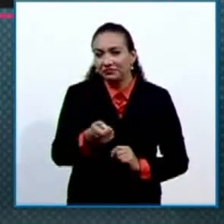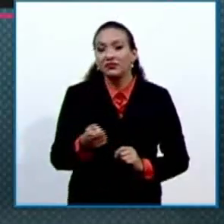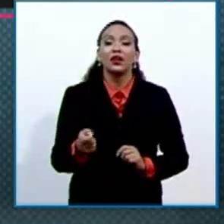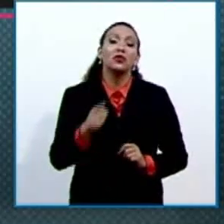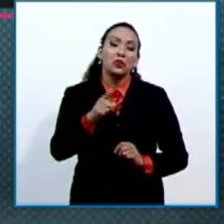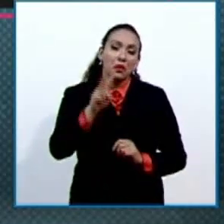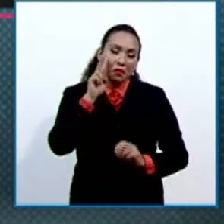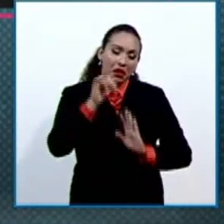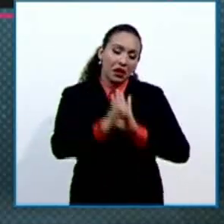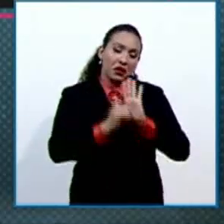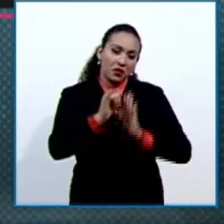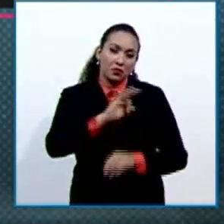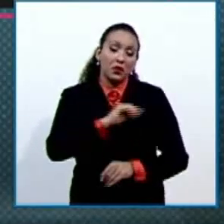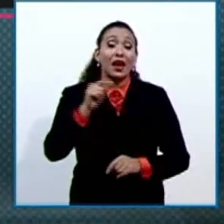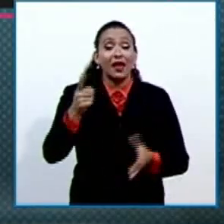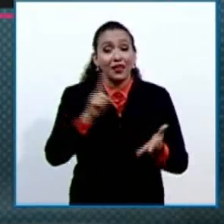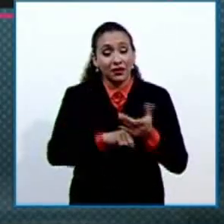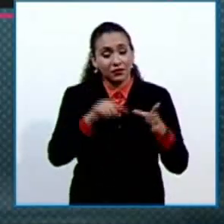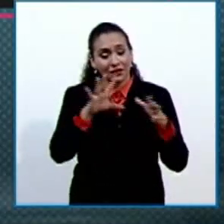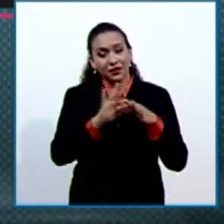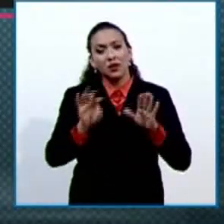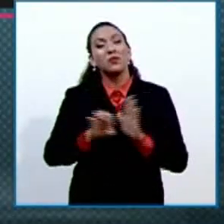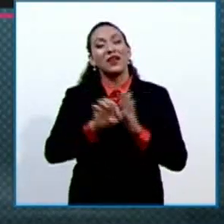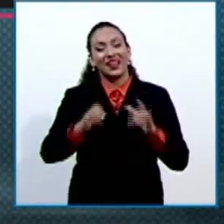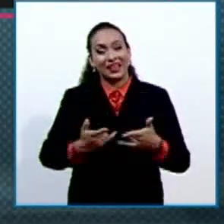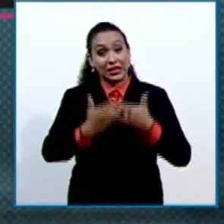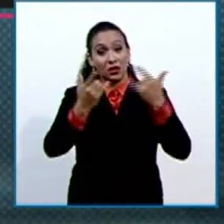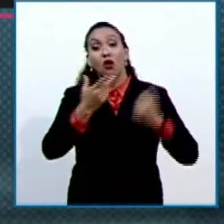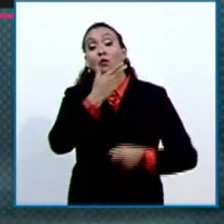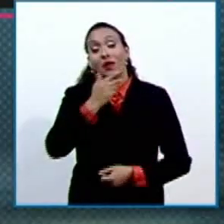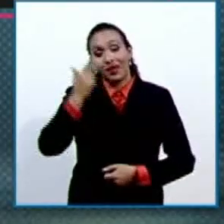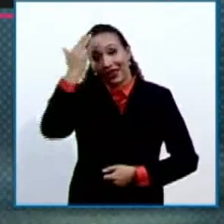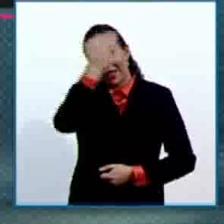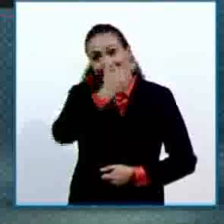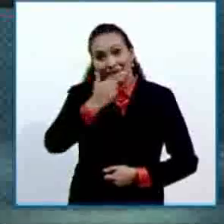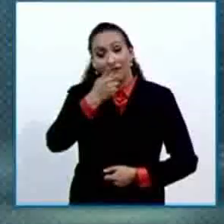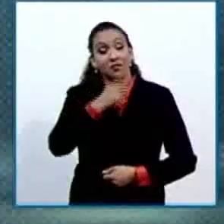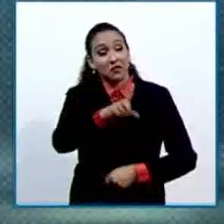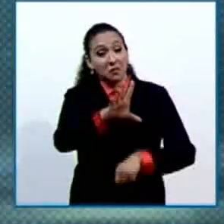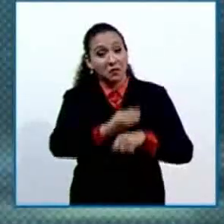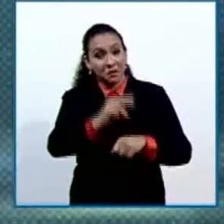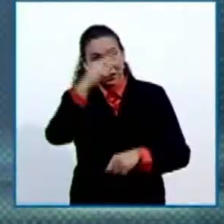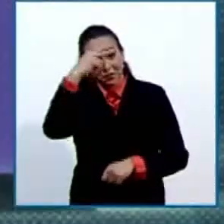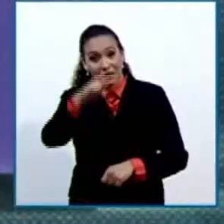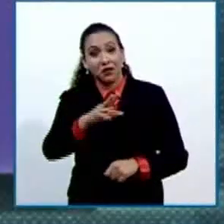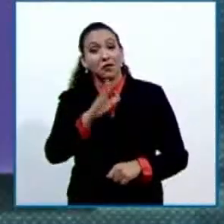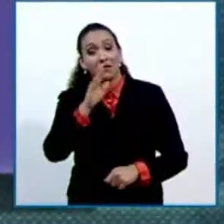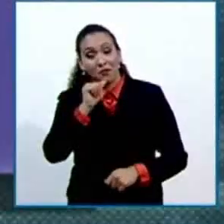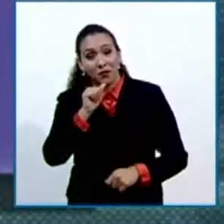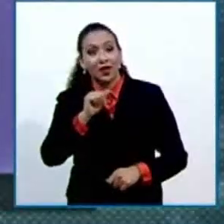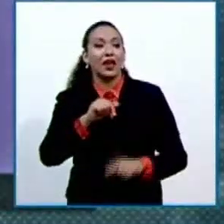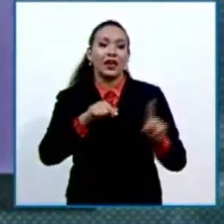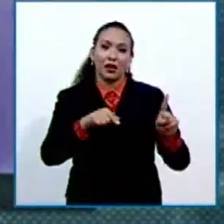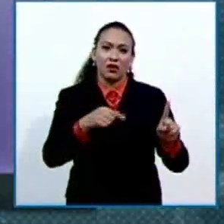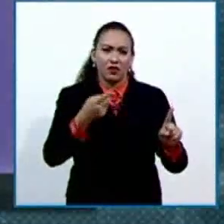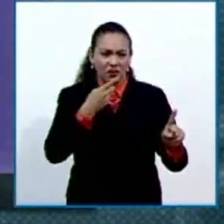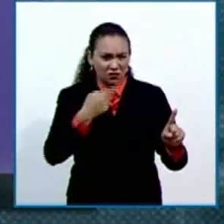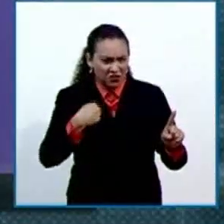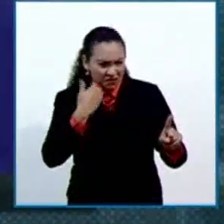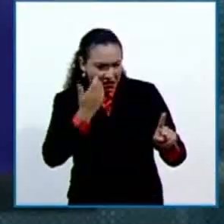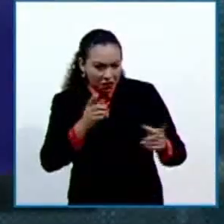hombre haitiano, creador de contenidos, a quien le negaron la estancia permanente en México y acudió a la Defensoría